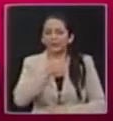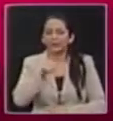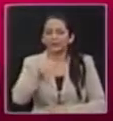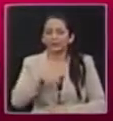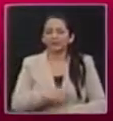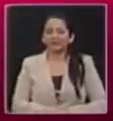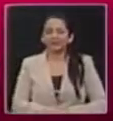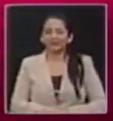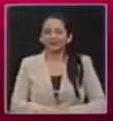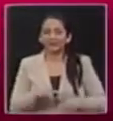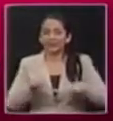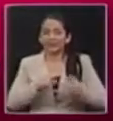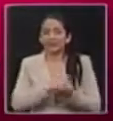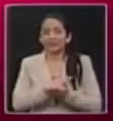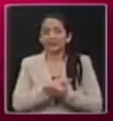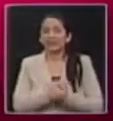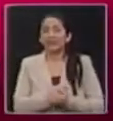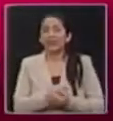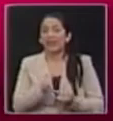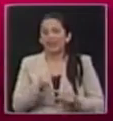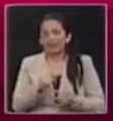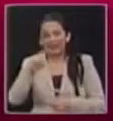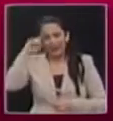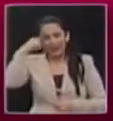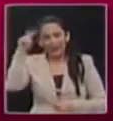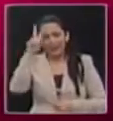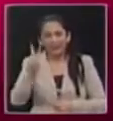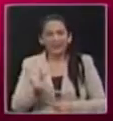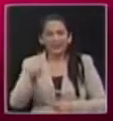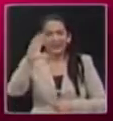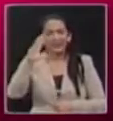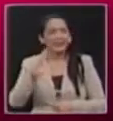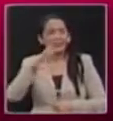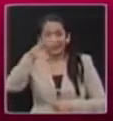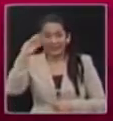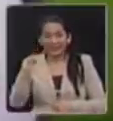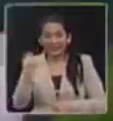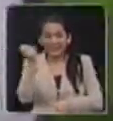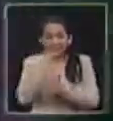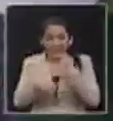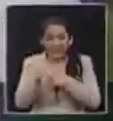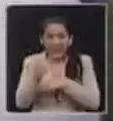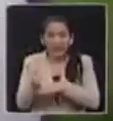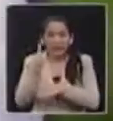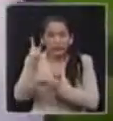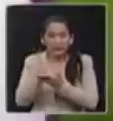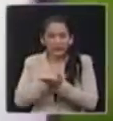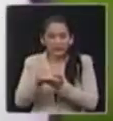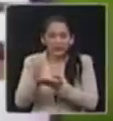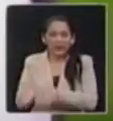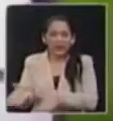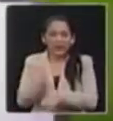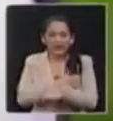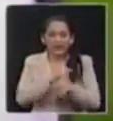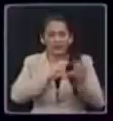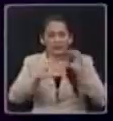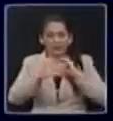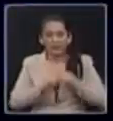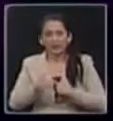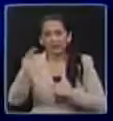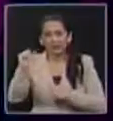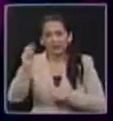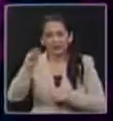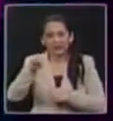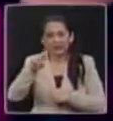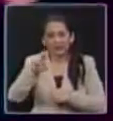Estamos hablando de una semana antes del Viernes Negro, así que vamos a convocar a que en estos dos días, con Carmen Villalobos y Roberto Manrique, podamos tener